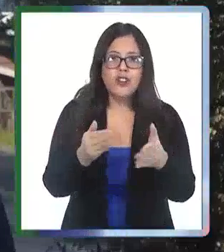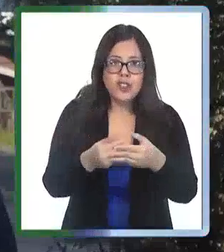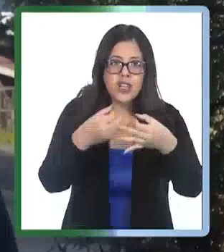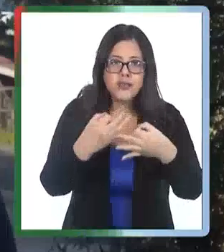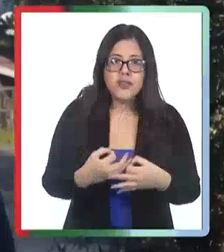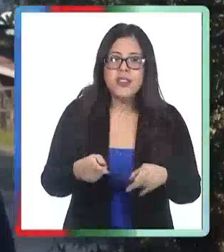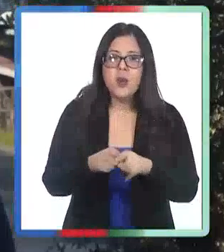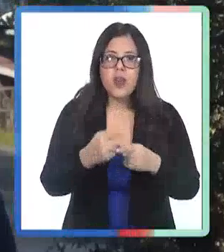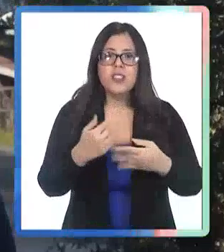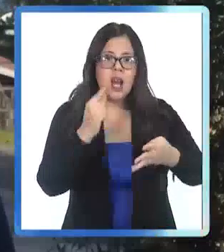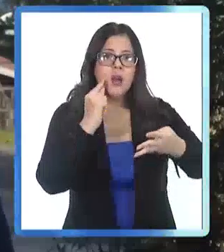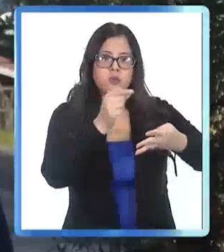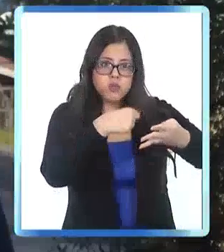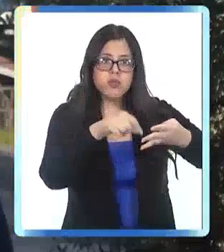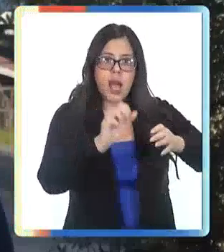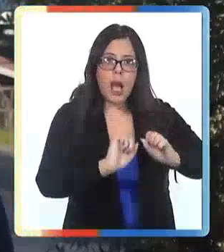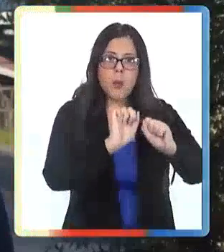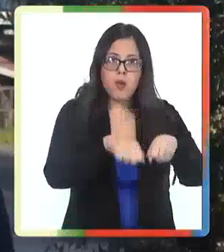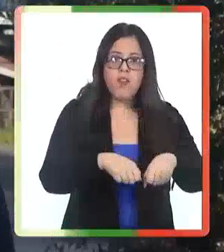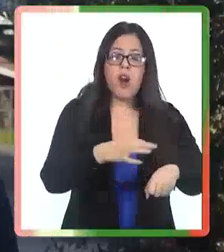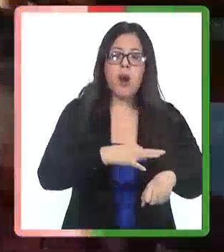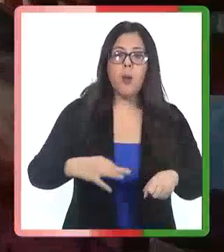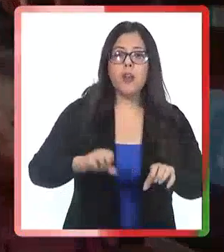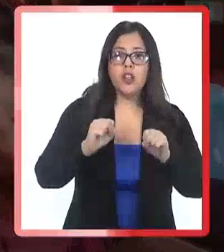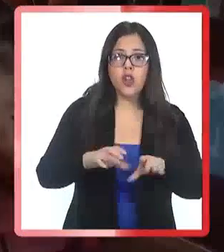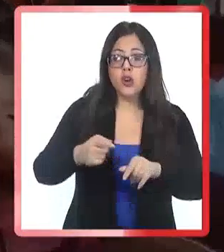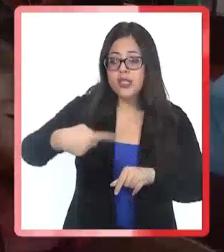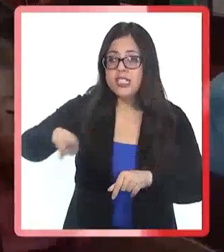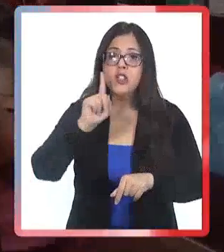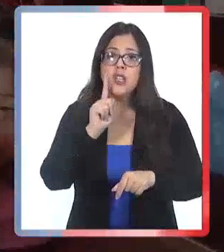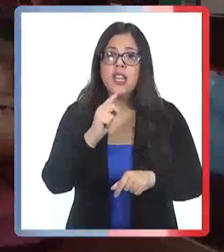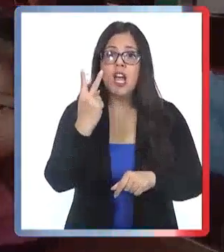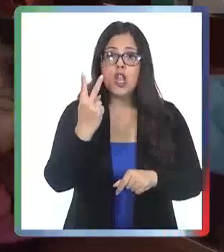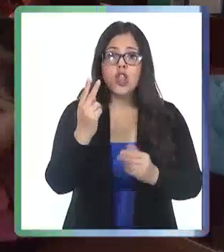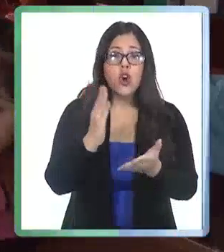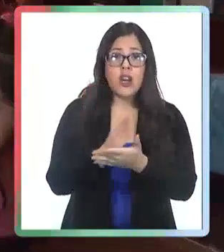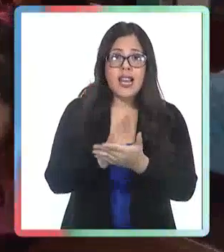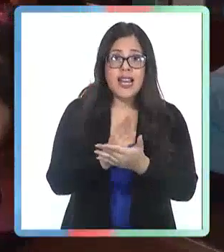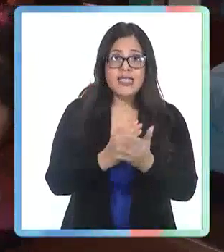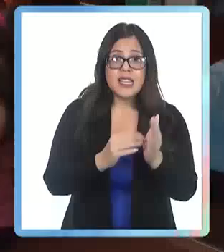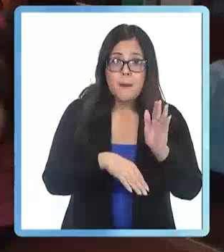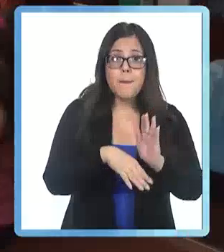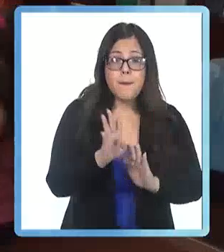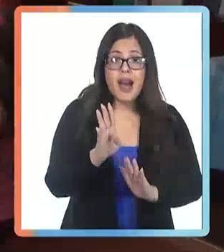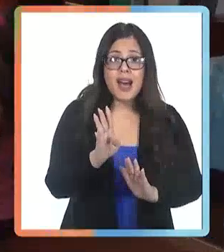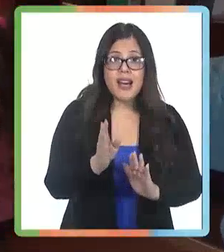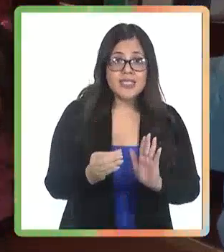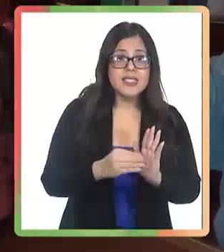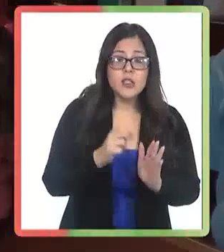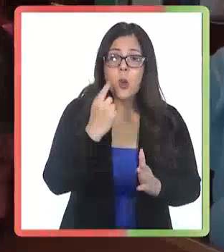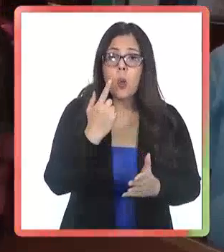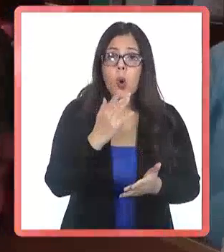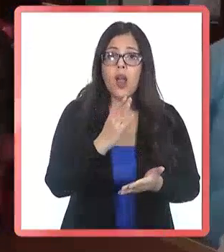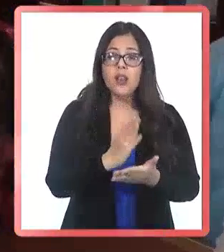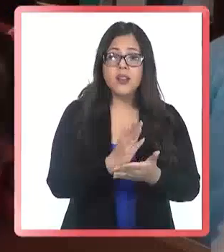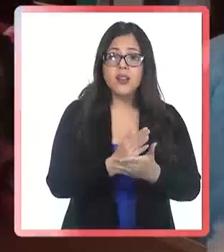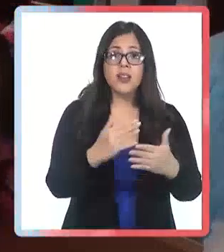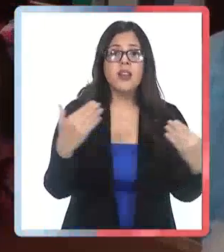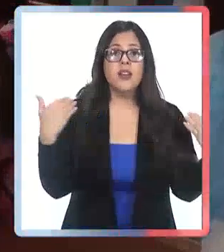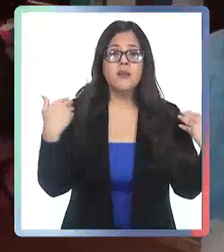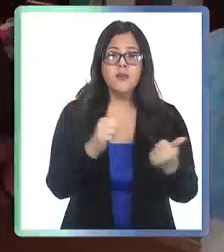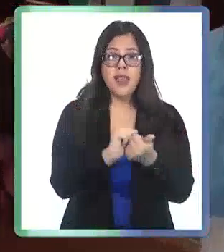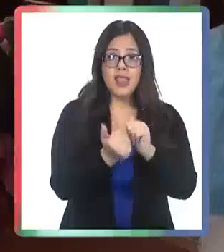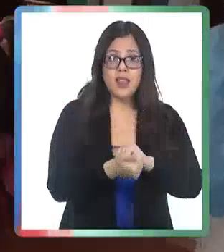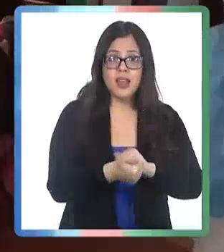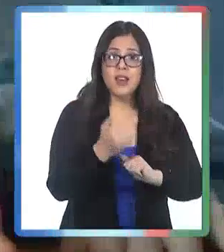también seguidos por el Ministerio de Educación. Y además ellos reciben dos clases más a la semana, que es la clase de Educación